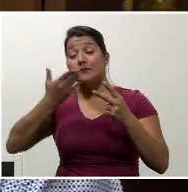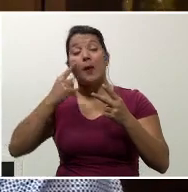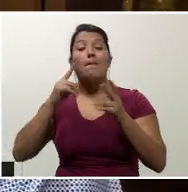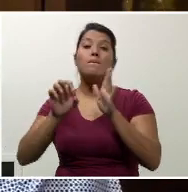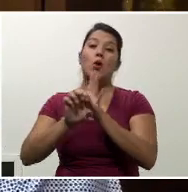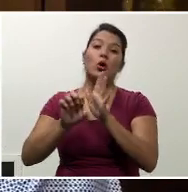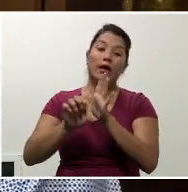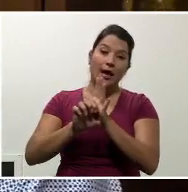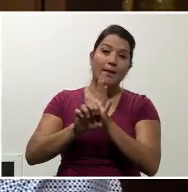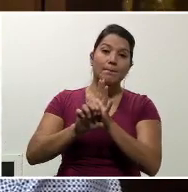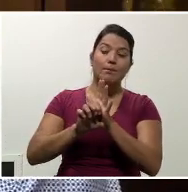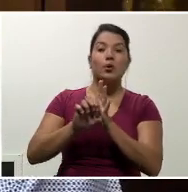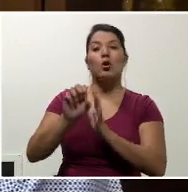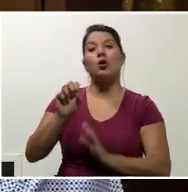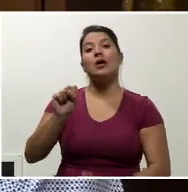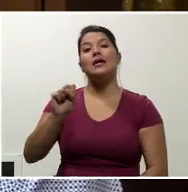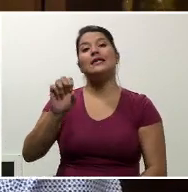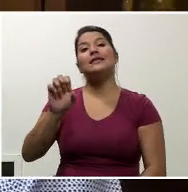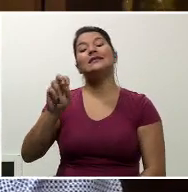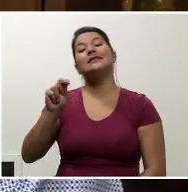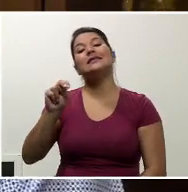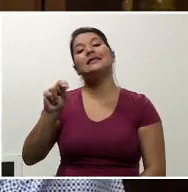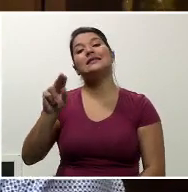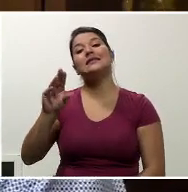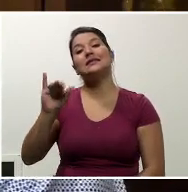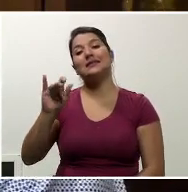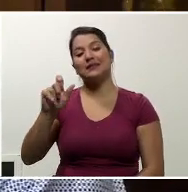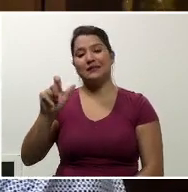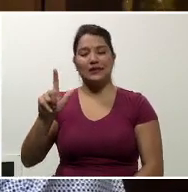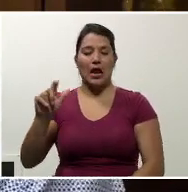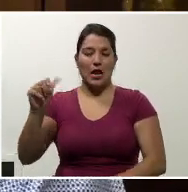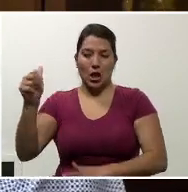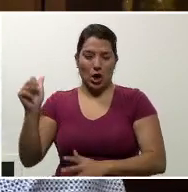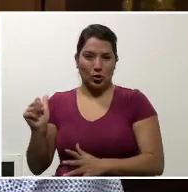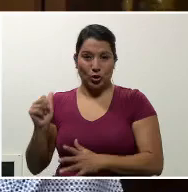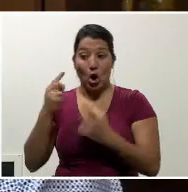virus sincicial respiratorio, los adenovirus, los rinovirus, etc.